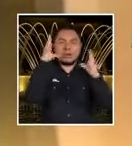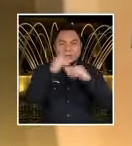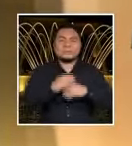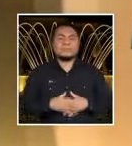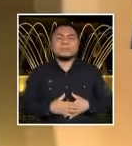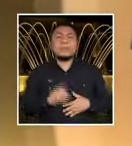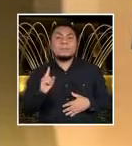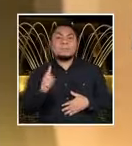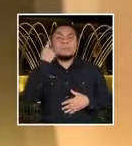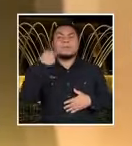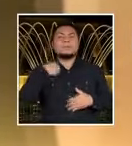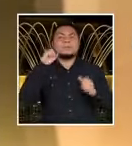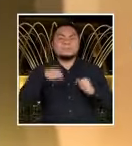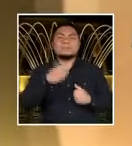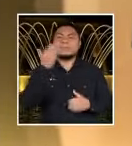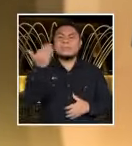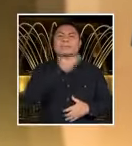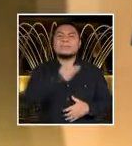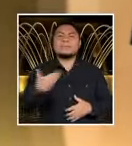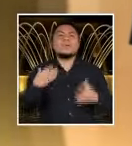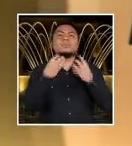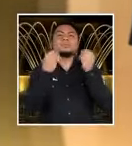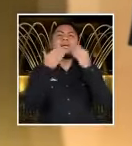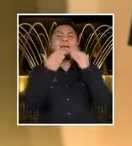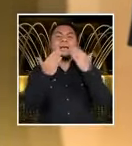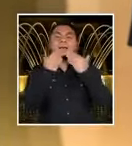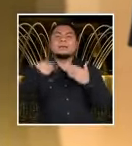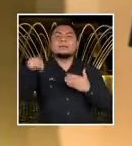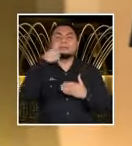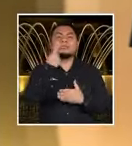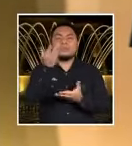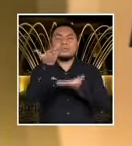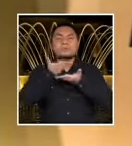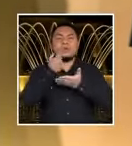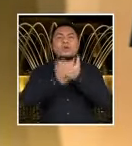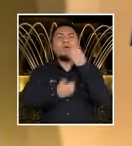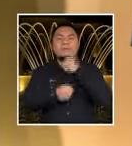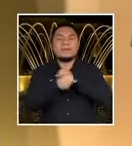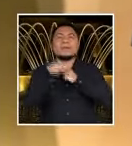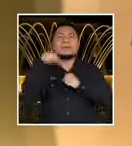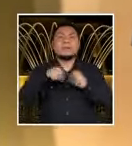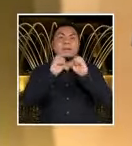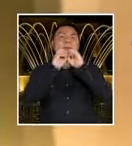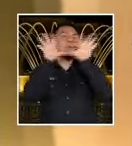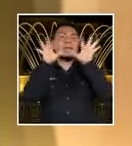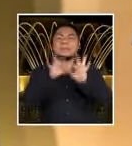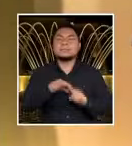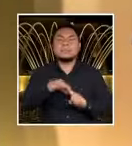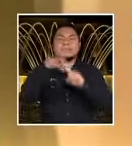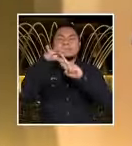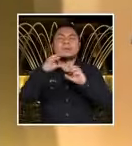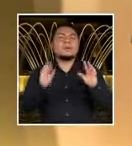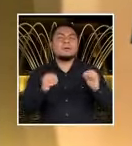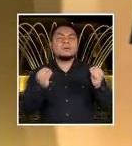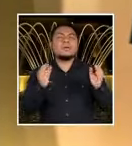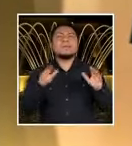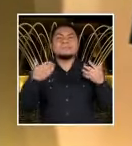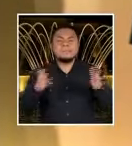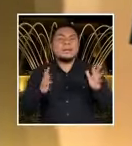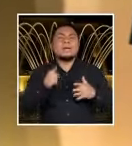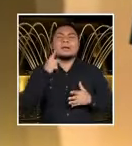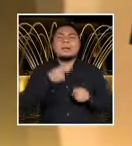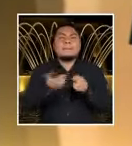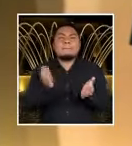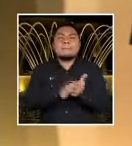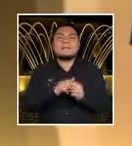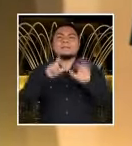Primero que nada, señor presidente, muchísimas gracias por la confianza. Este es un día muy especial. Han sido poco